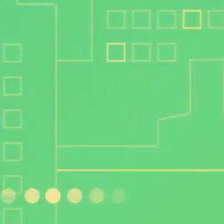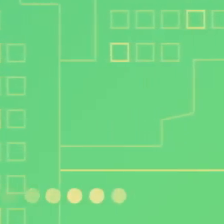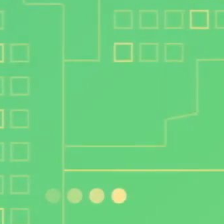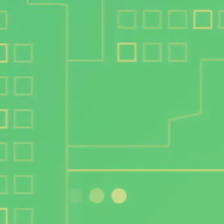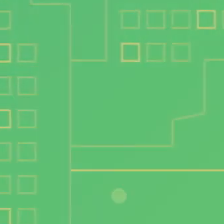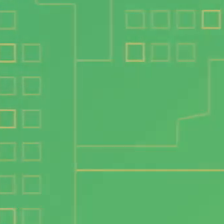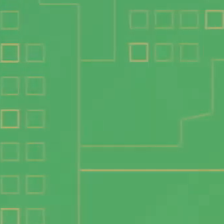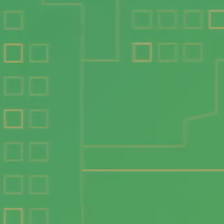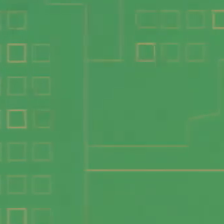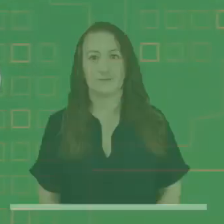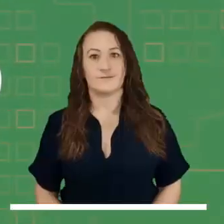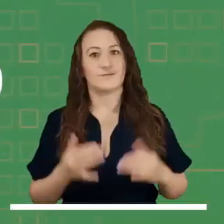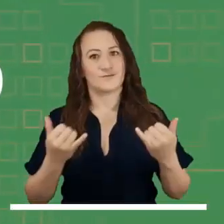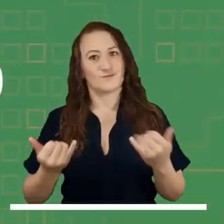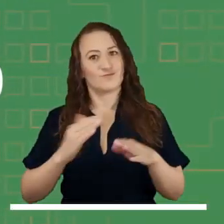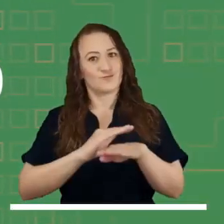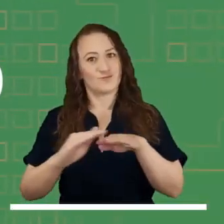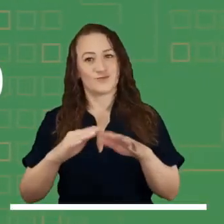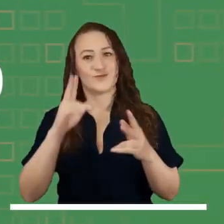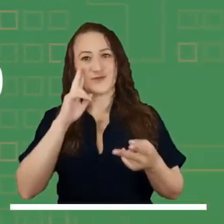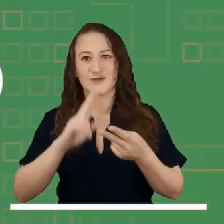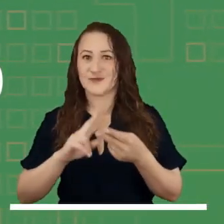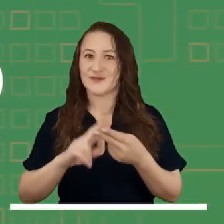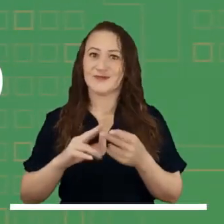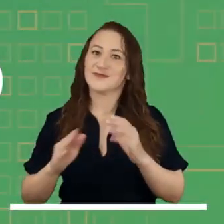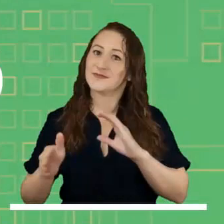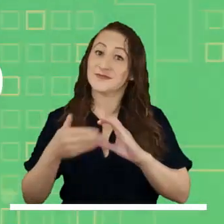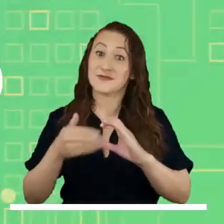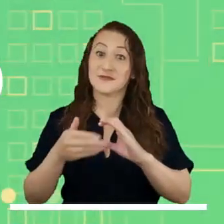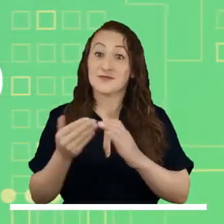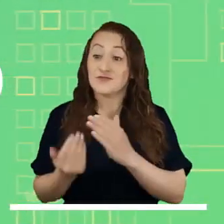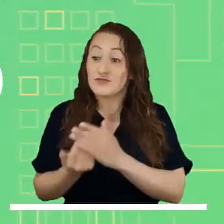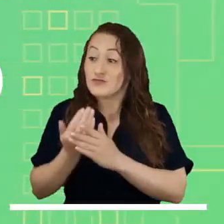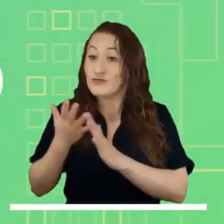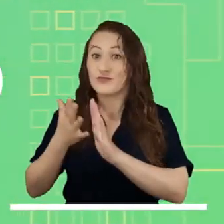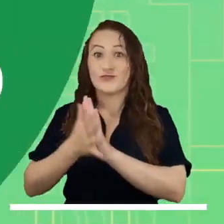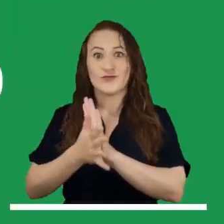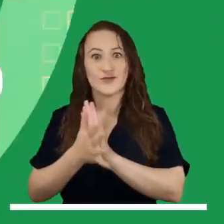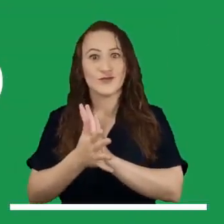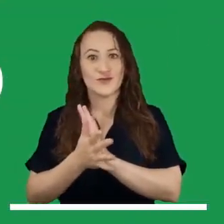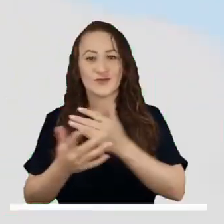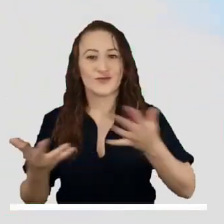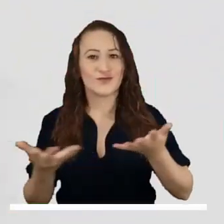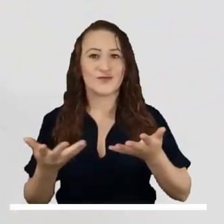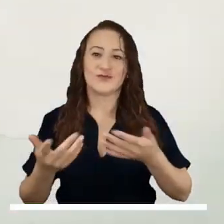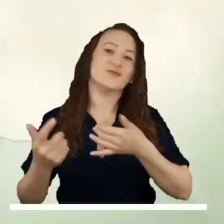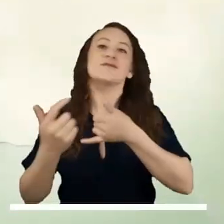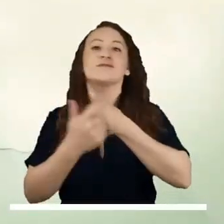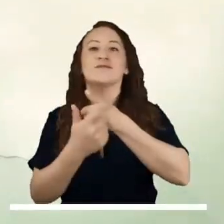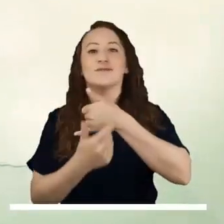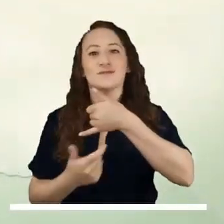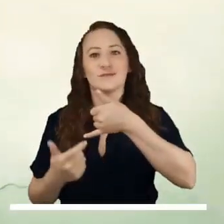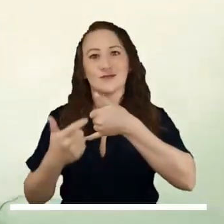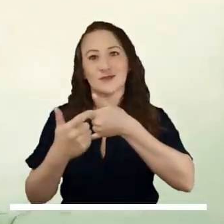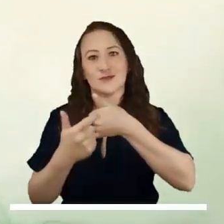A continuación, los invitamos a conocer la actualización más reciente del pronóstico del tiempo en las diferentes regiones del país.